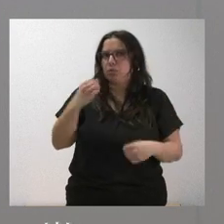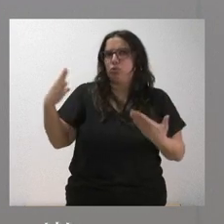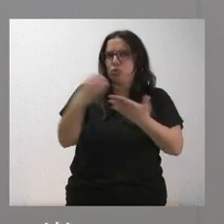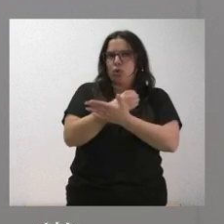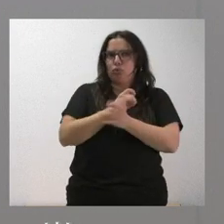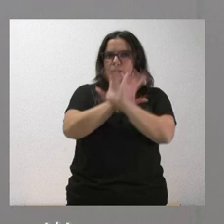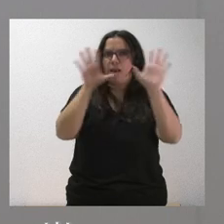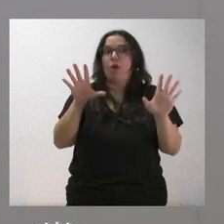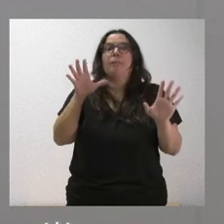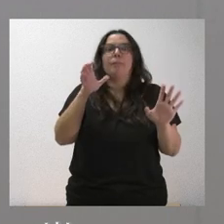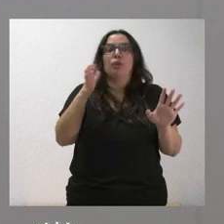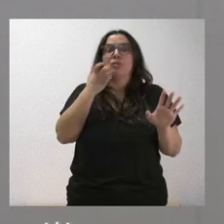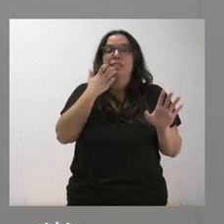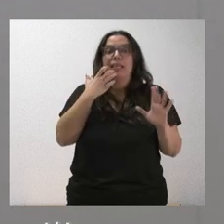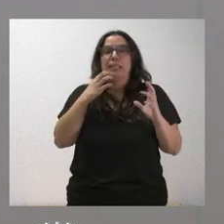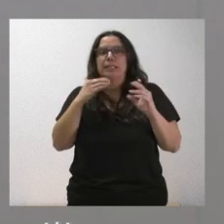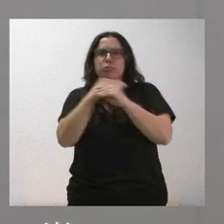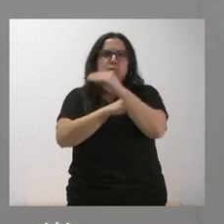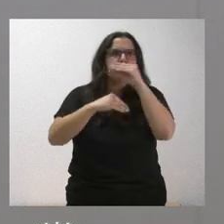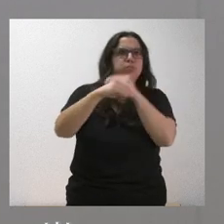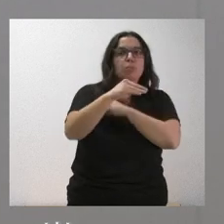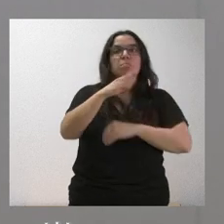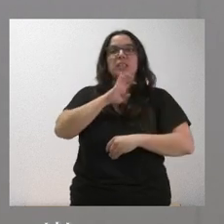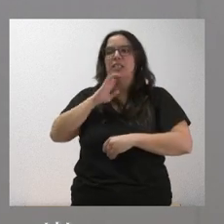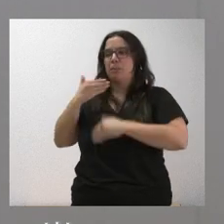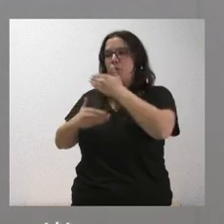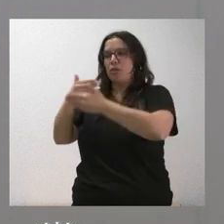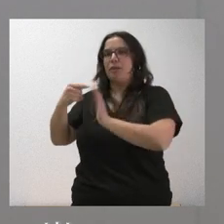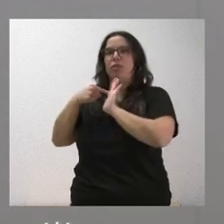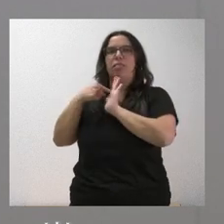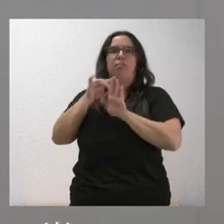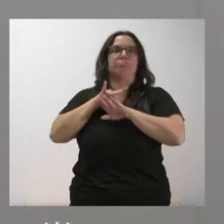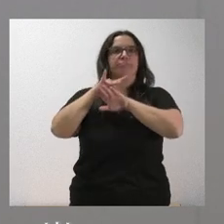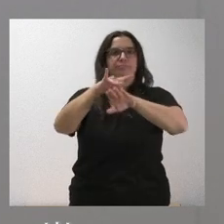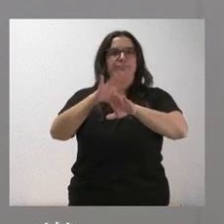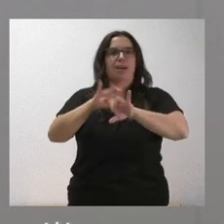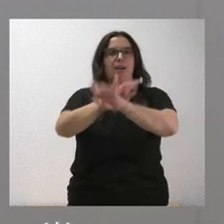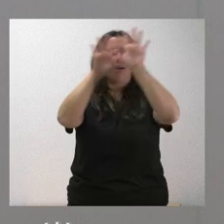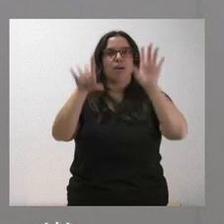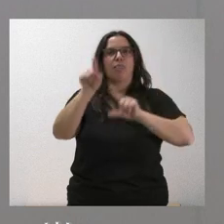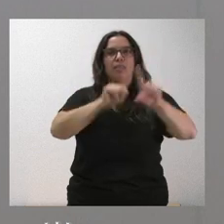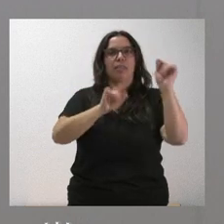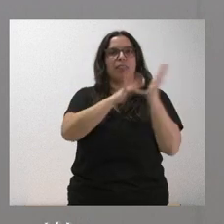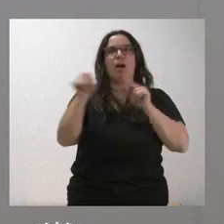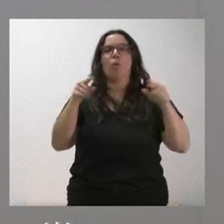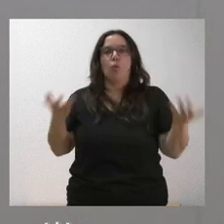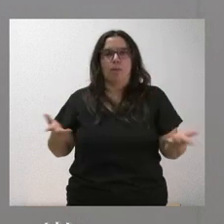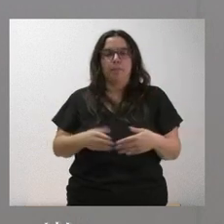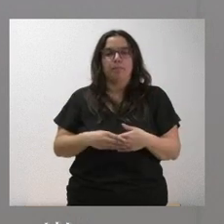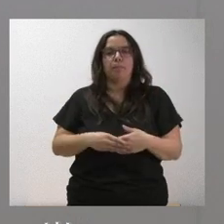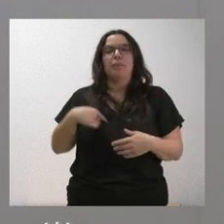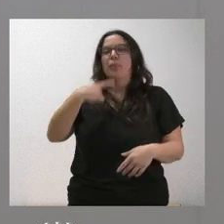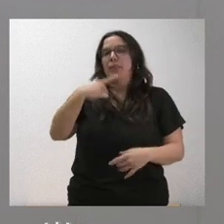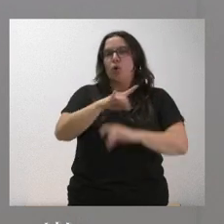definirlo pero si no lo hubiera están muy interesante saber claramente Cuál es el procedimiento a establecer para definir un día u otro pero sí dejó claro